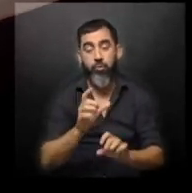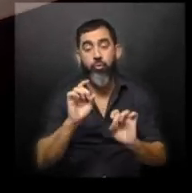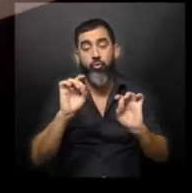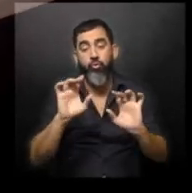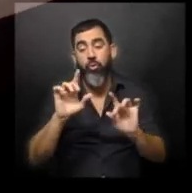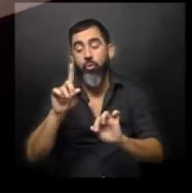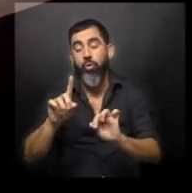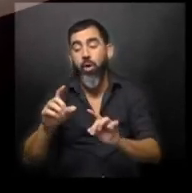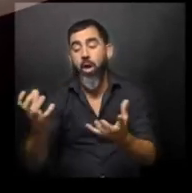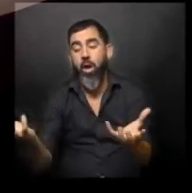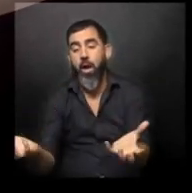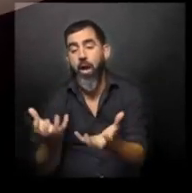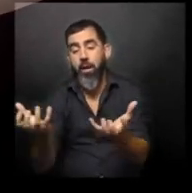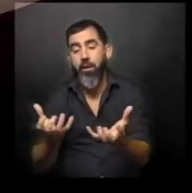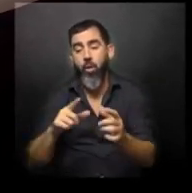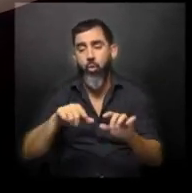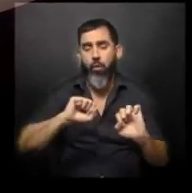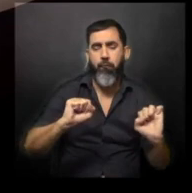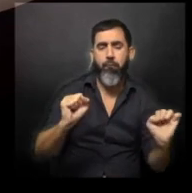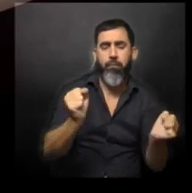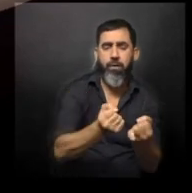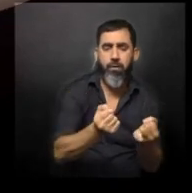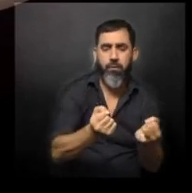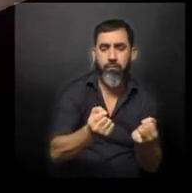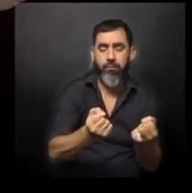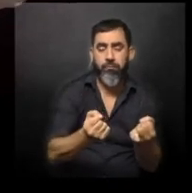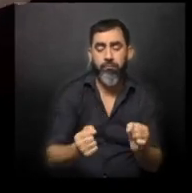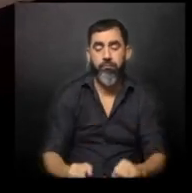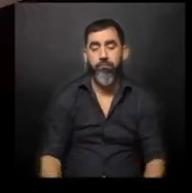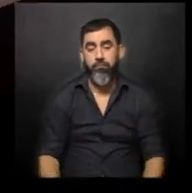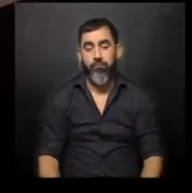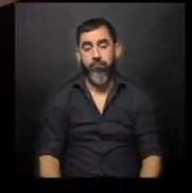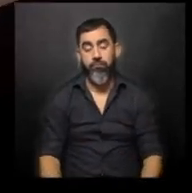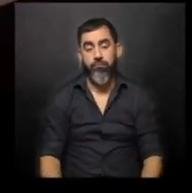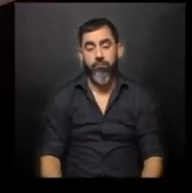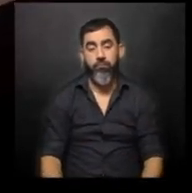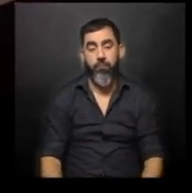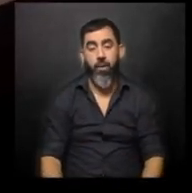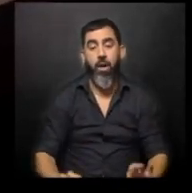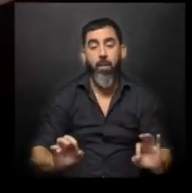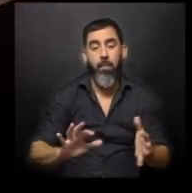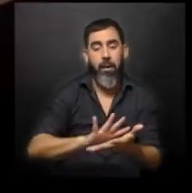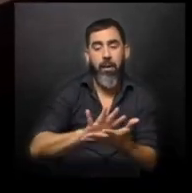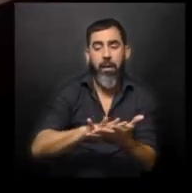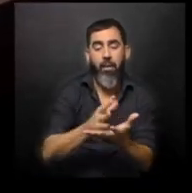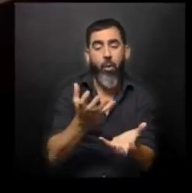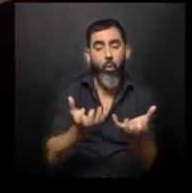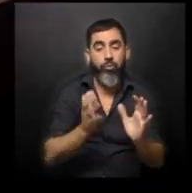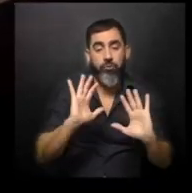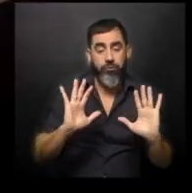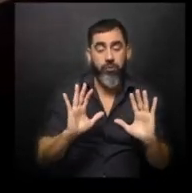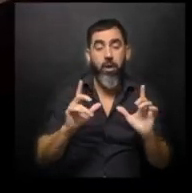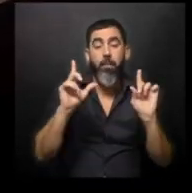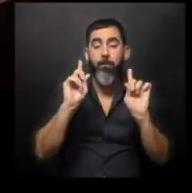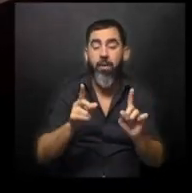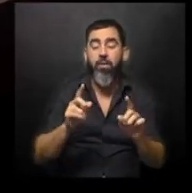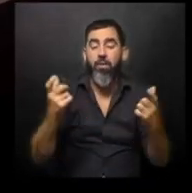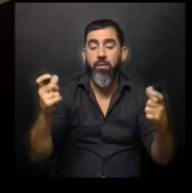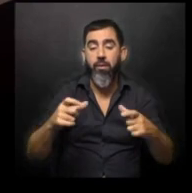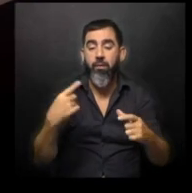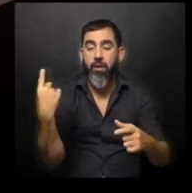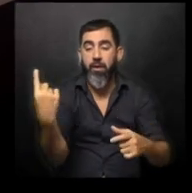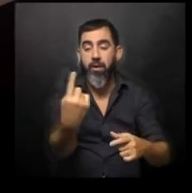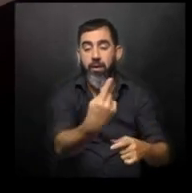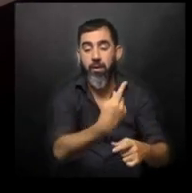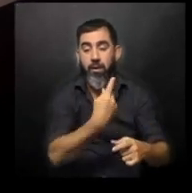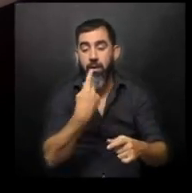que se van a sobrecalentar y zonas que van a estar más frías o quizás ni siquiera van a cocinarse, ¿verdad? El plato debe girar de forma de